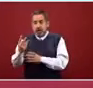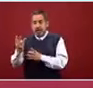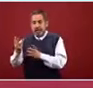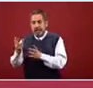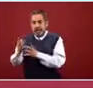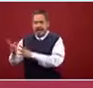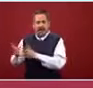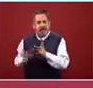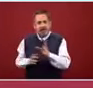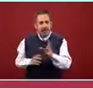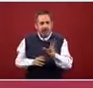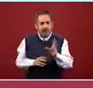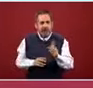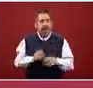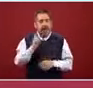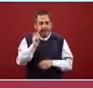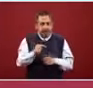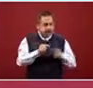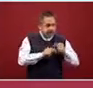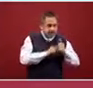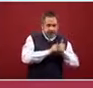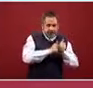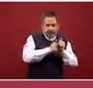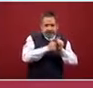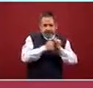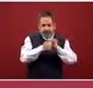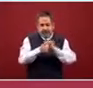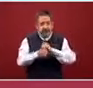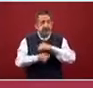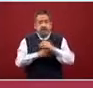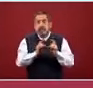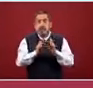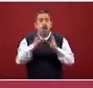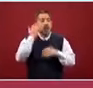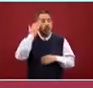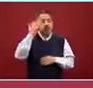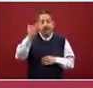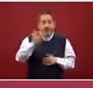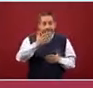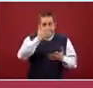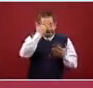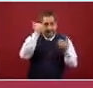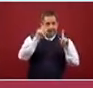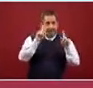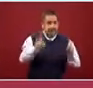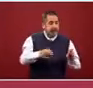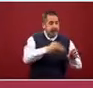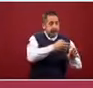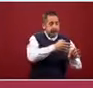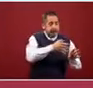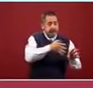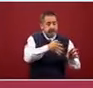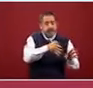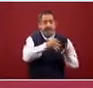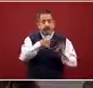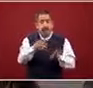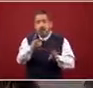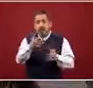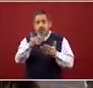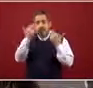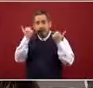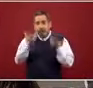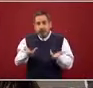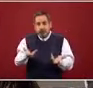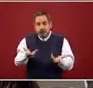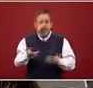Lo puede uno decir, pero en realidad es una situación arbitraria, poco realista respecto a lo que está ocurriendo.